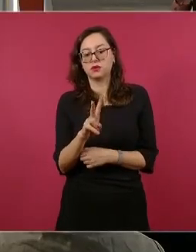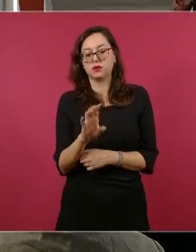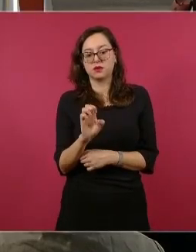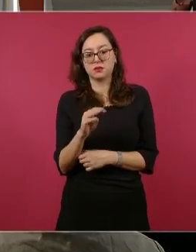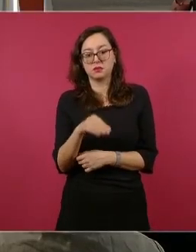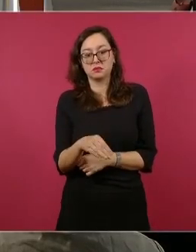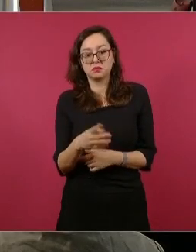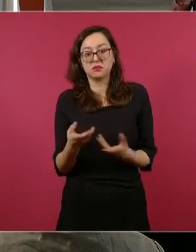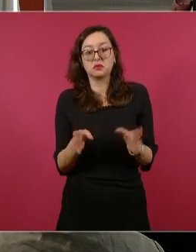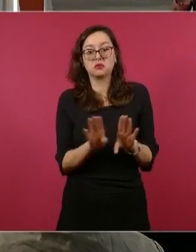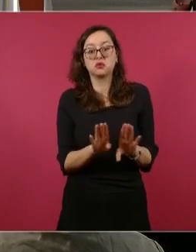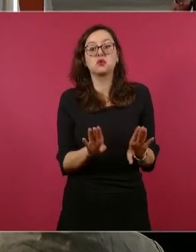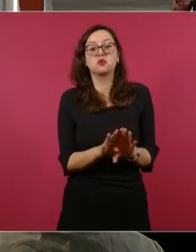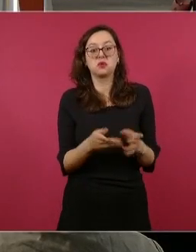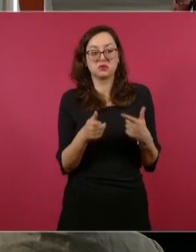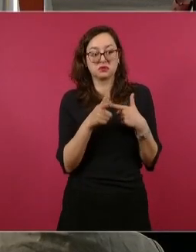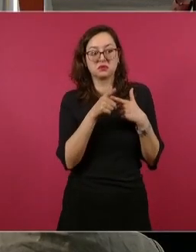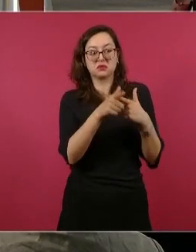Pues eso yo no